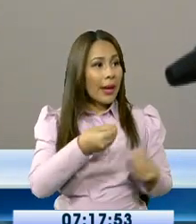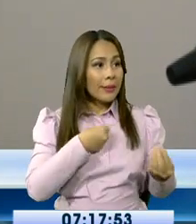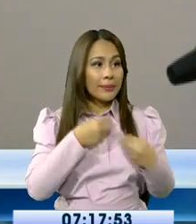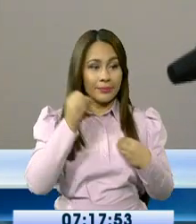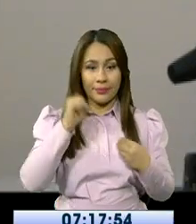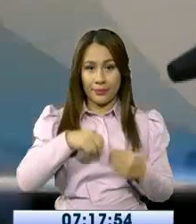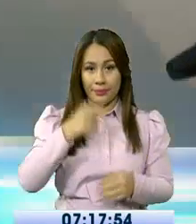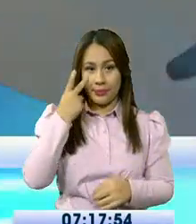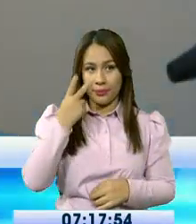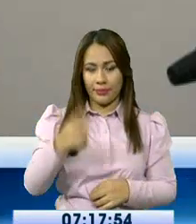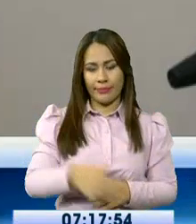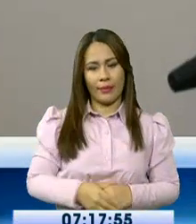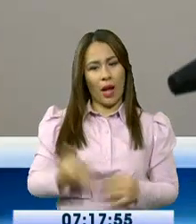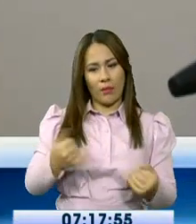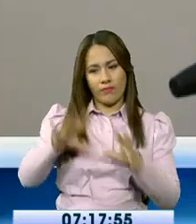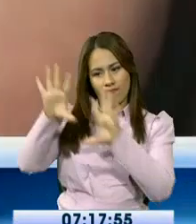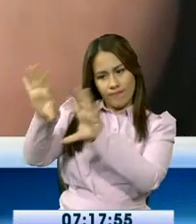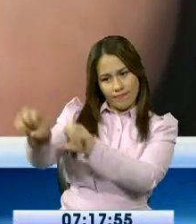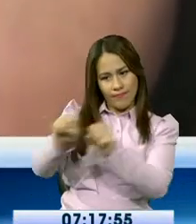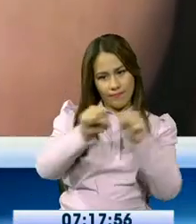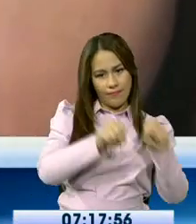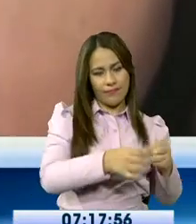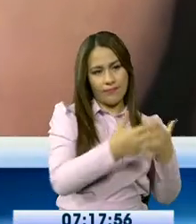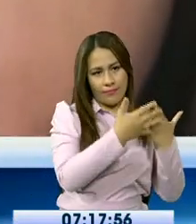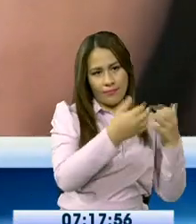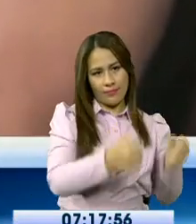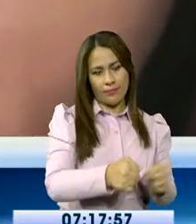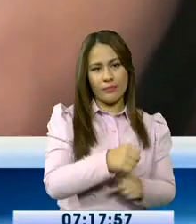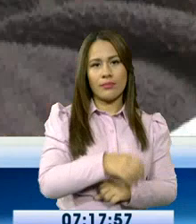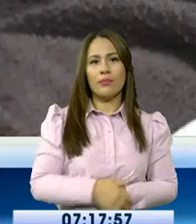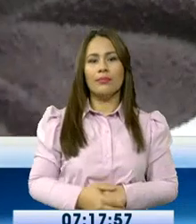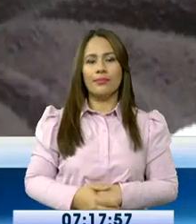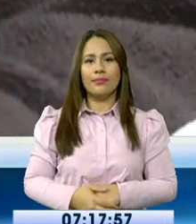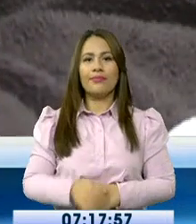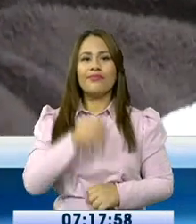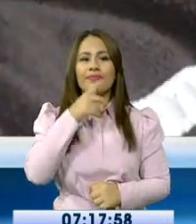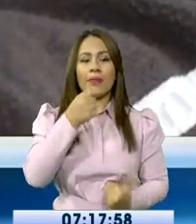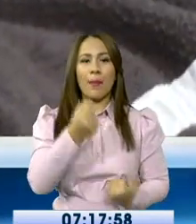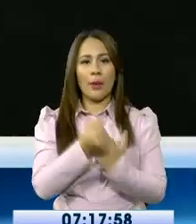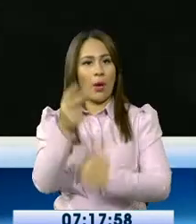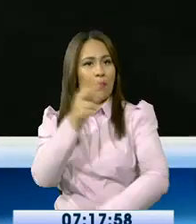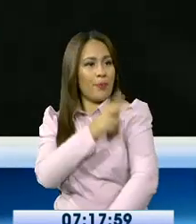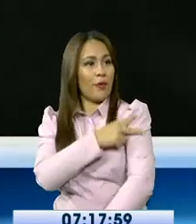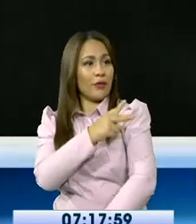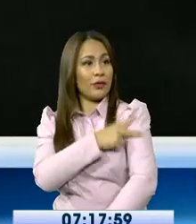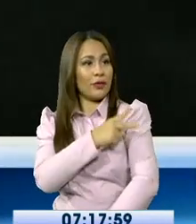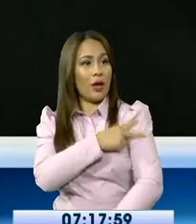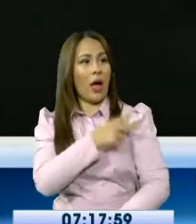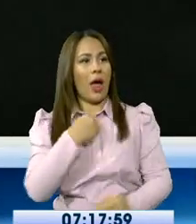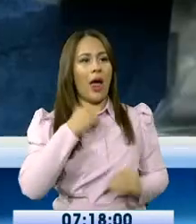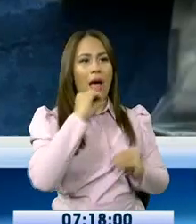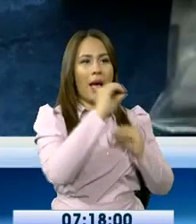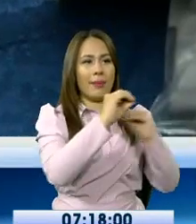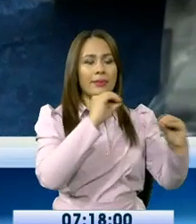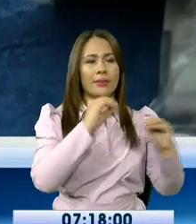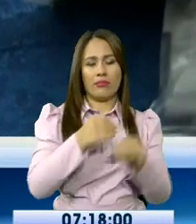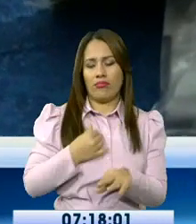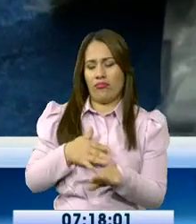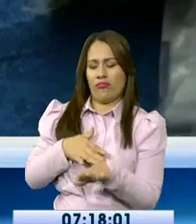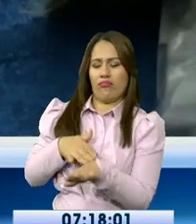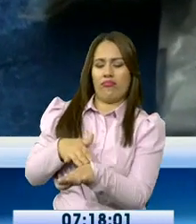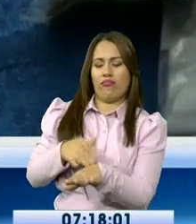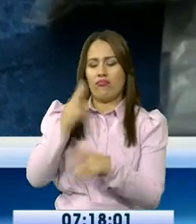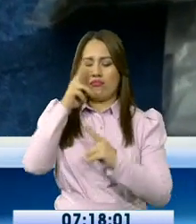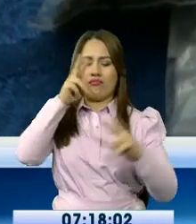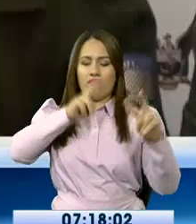que inmediatamente fue puesto a órdenes de autoridad competente. Para lograr su captura tuvieron el apoyo de los maestros. Posteriormente se llevó a efecto un seguimiento